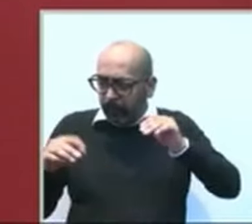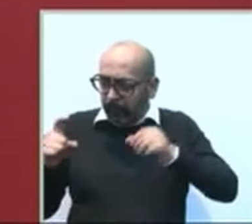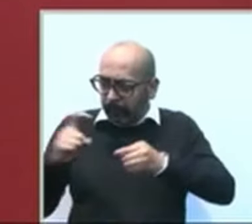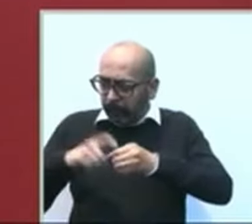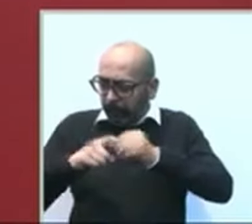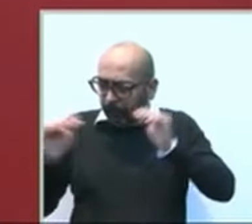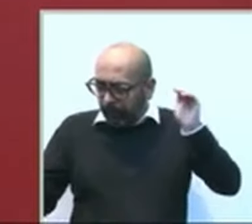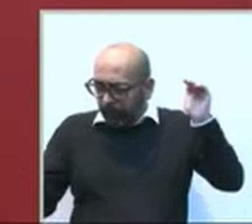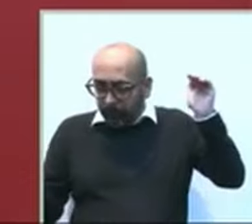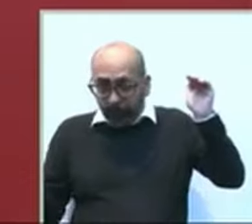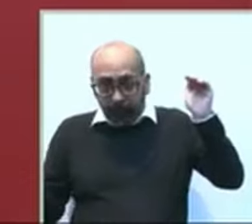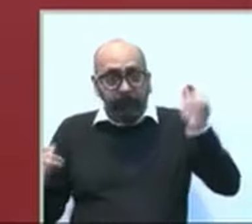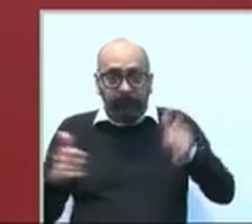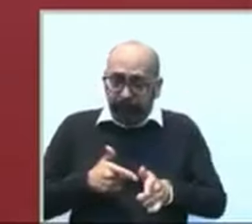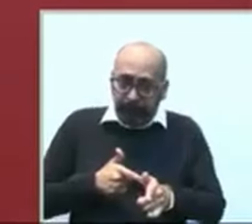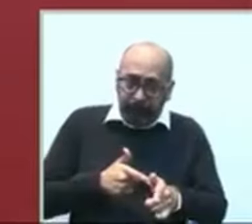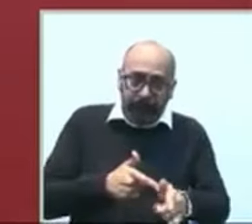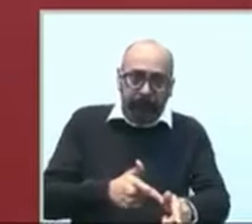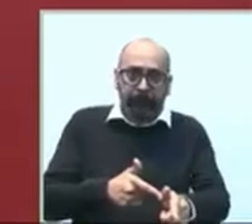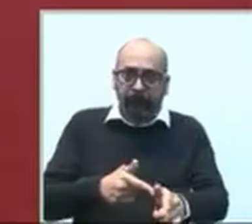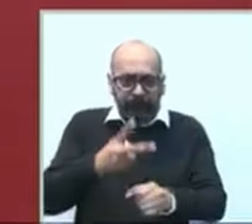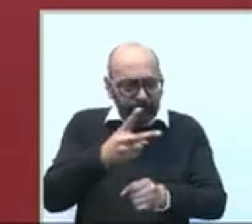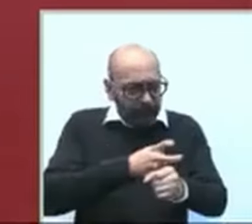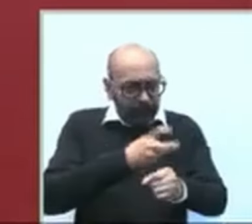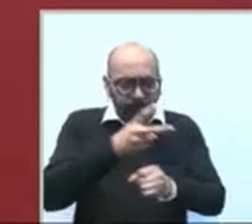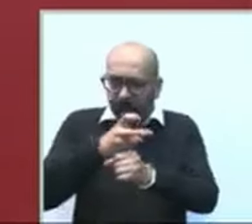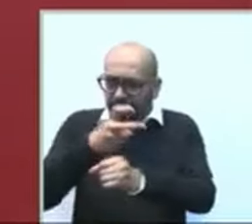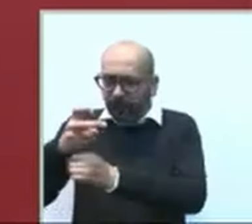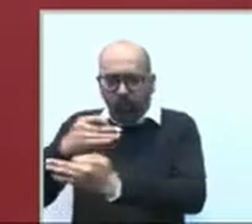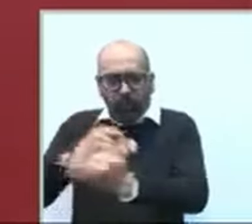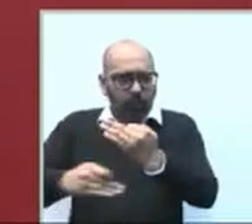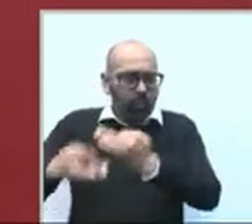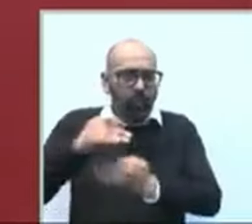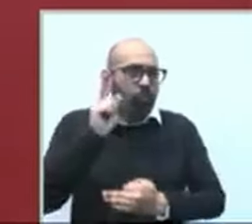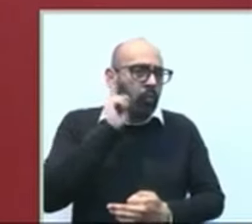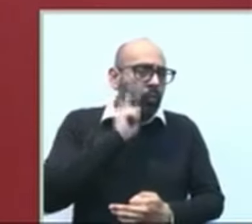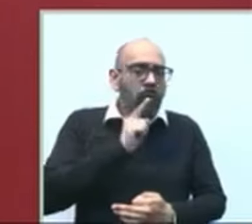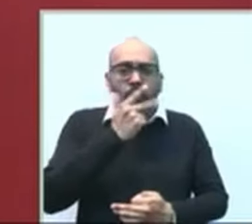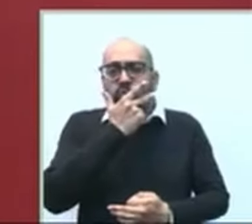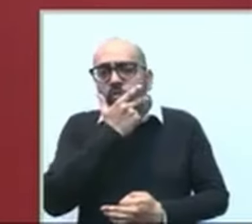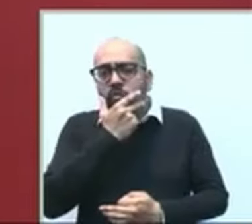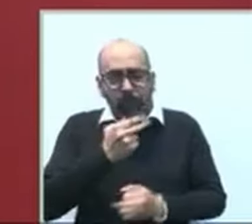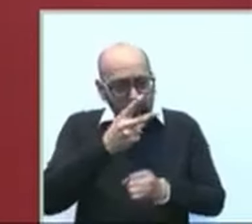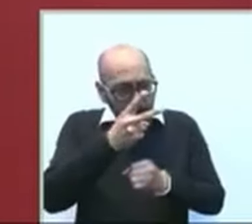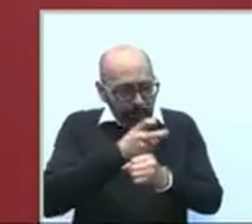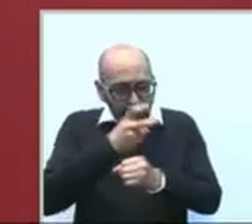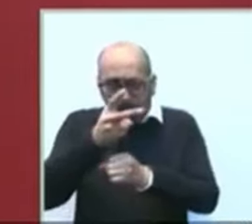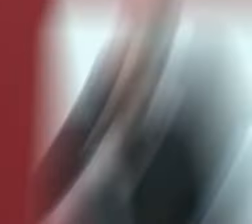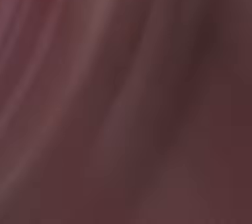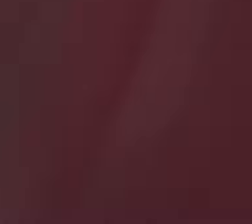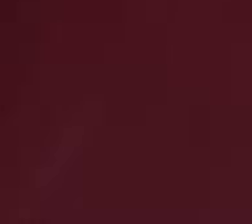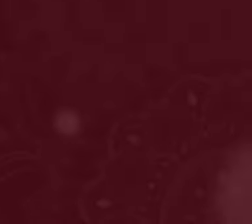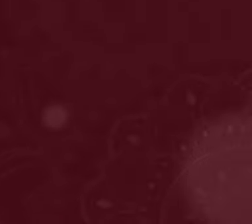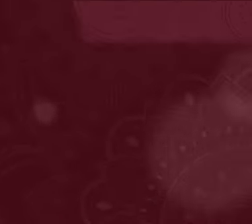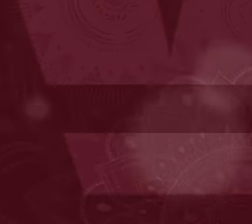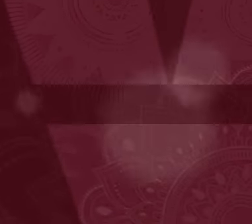presentes, y se comprometieron a que van a salir a las asambleas, a todo el territorio nacional, a informar cómo está el tema de la reforma